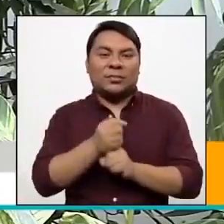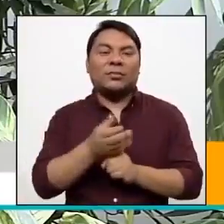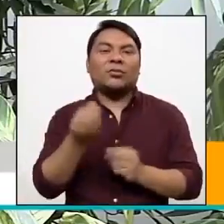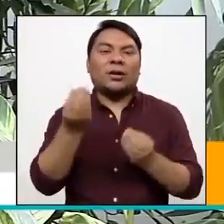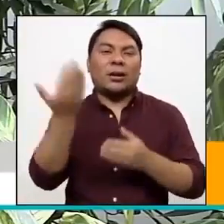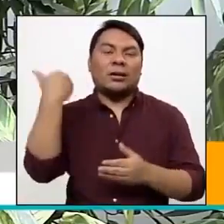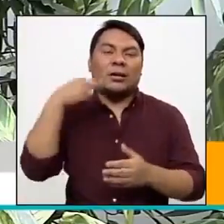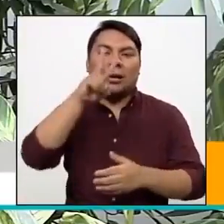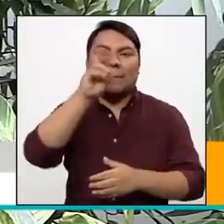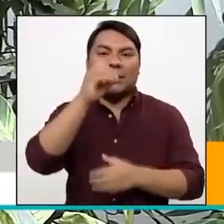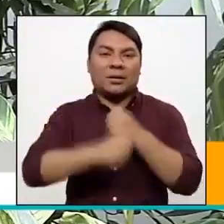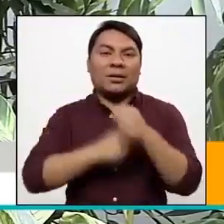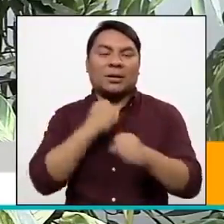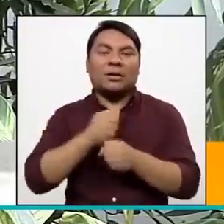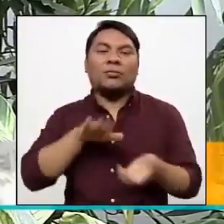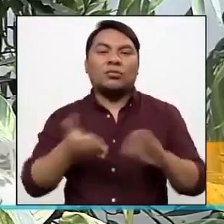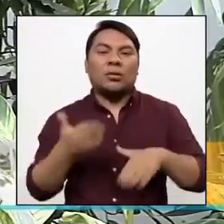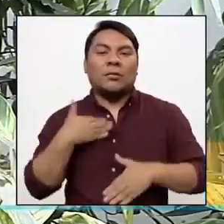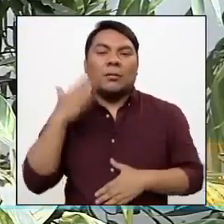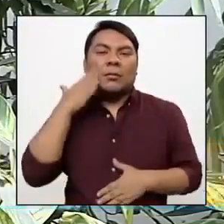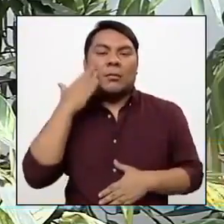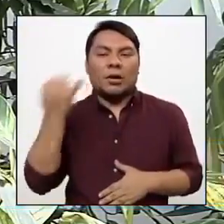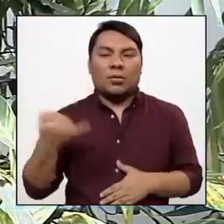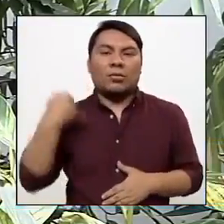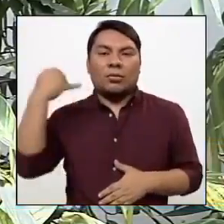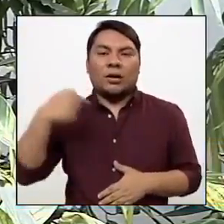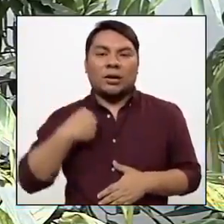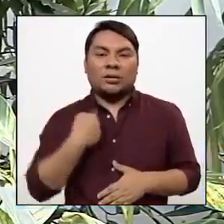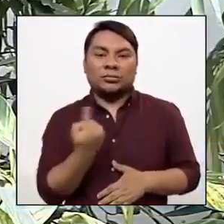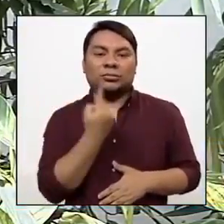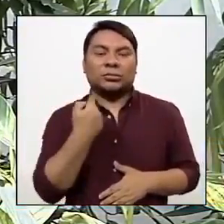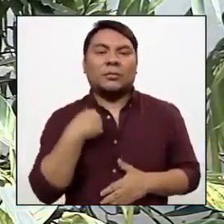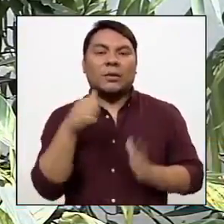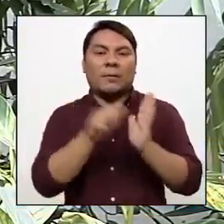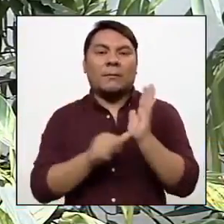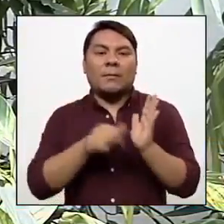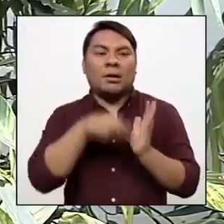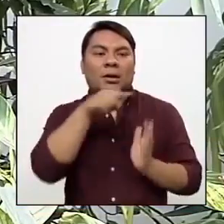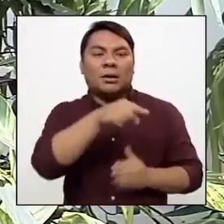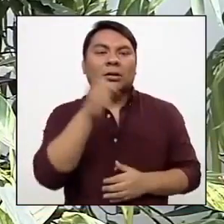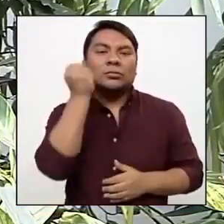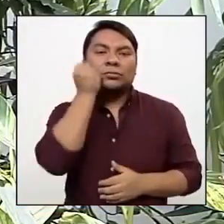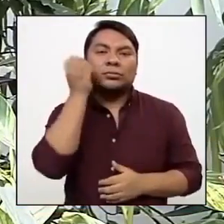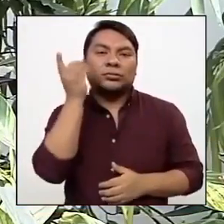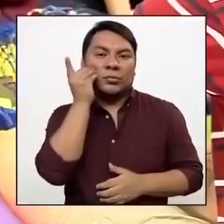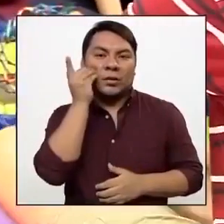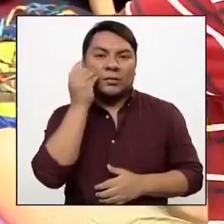años falleció mi madre, muy joven, y me quedé con mi hermana con síndrome de Down.